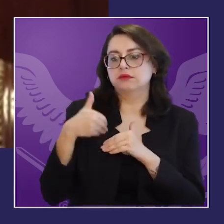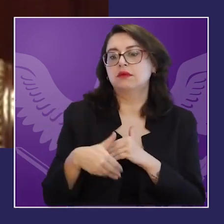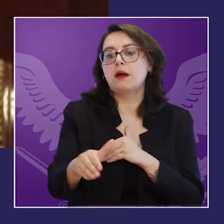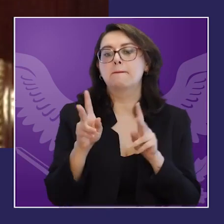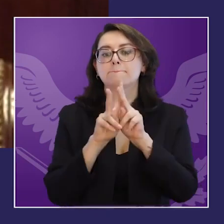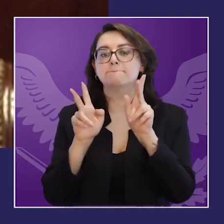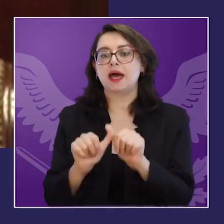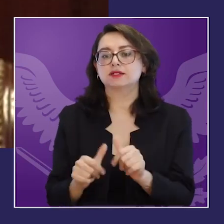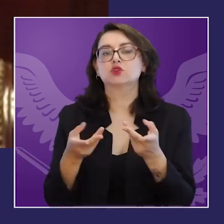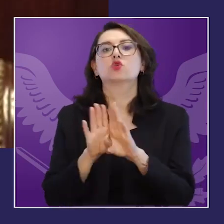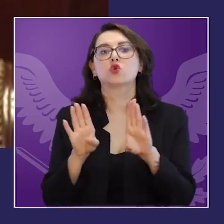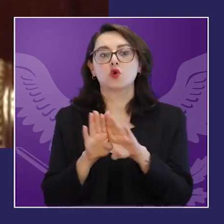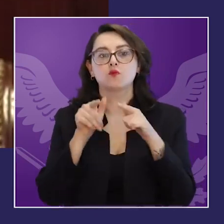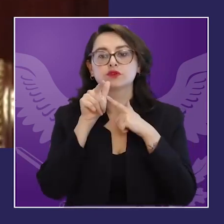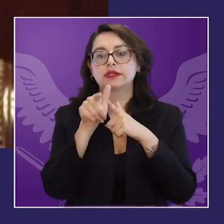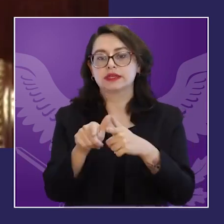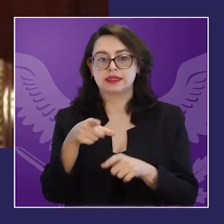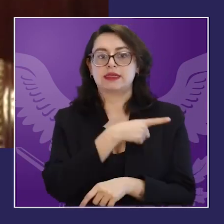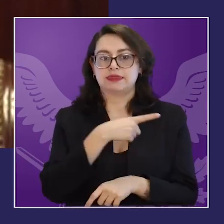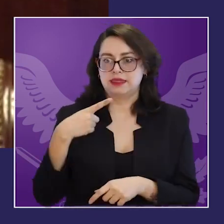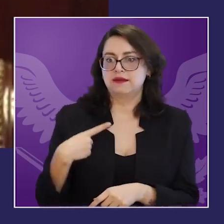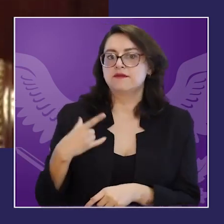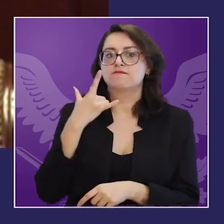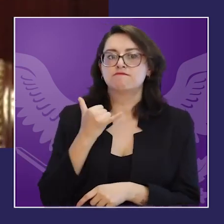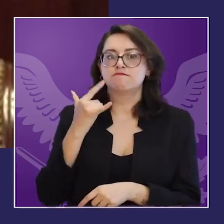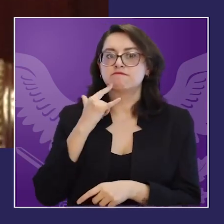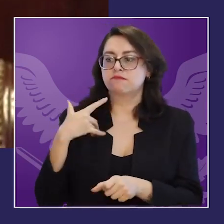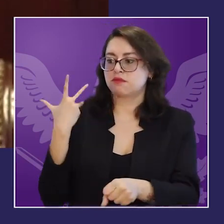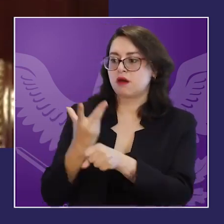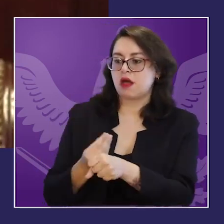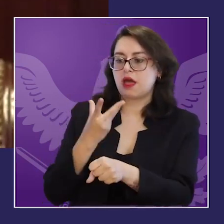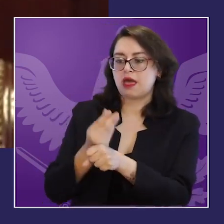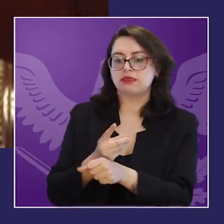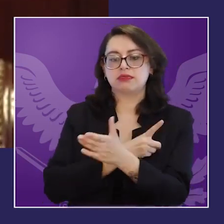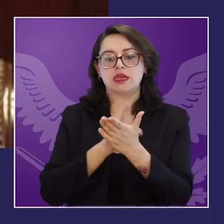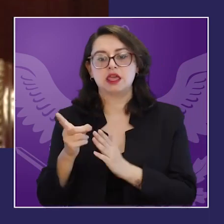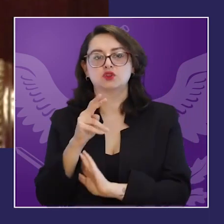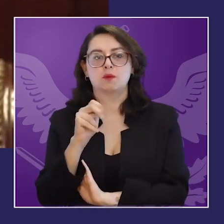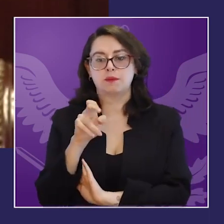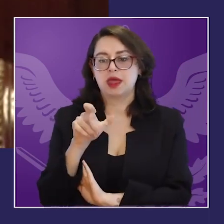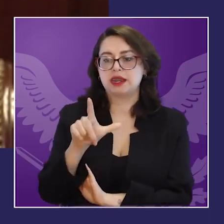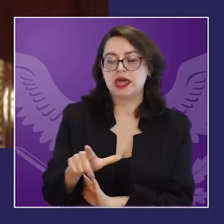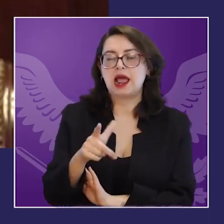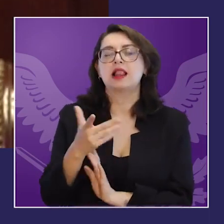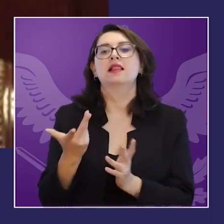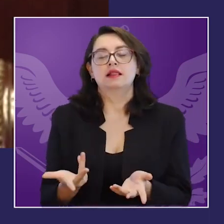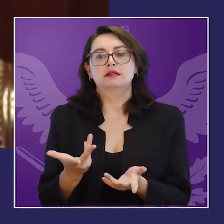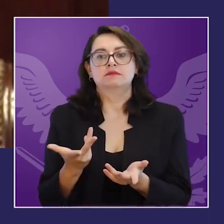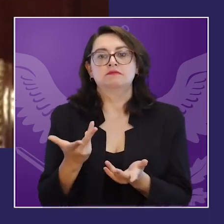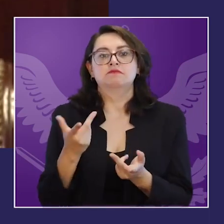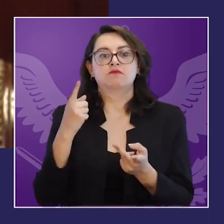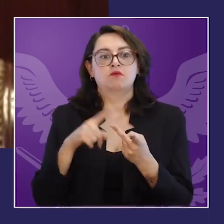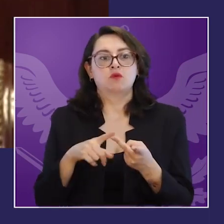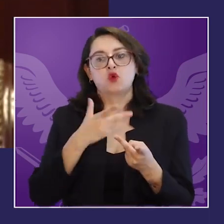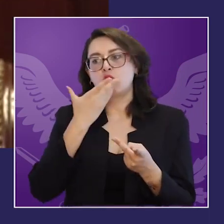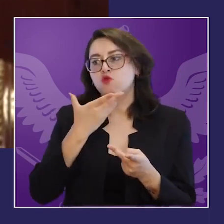también a las reparaciones en el marco del derecho penal ordinario, si se quiere, de esos